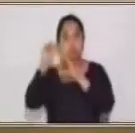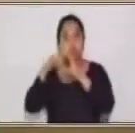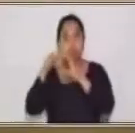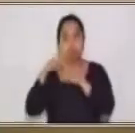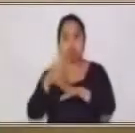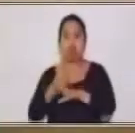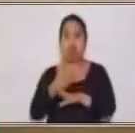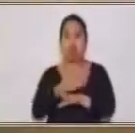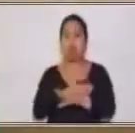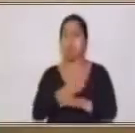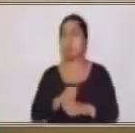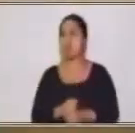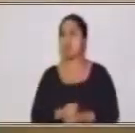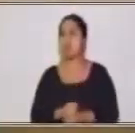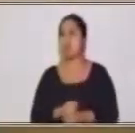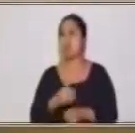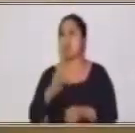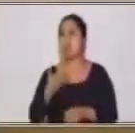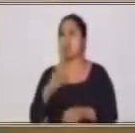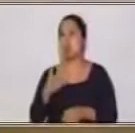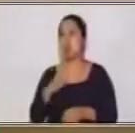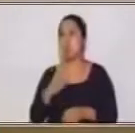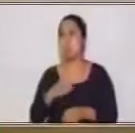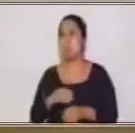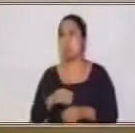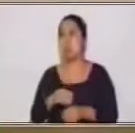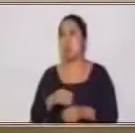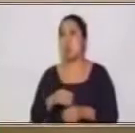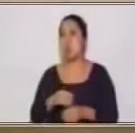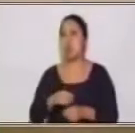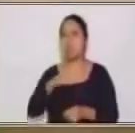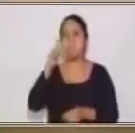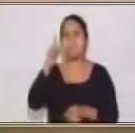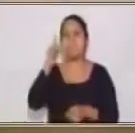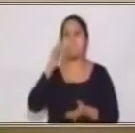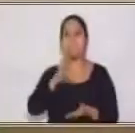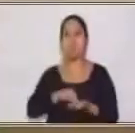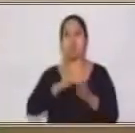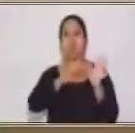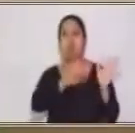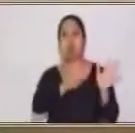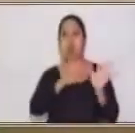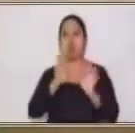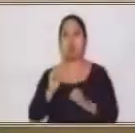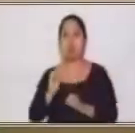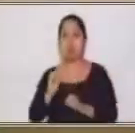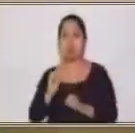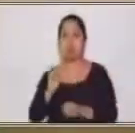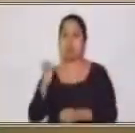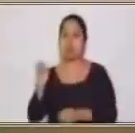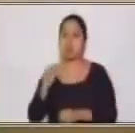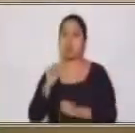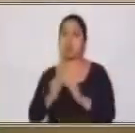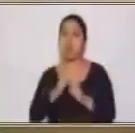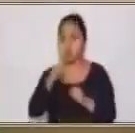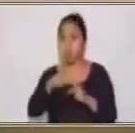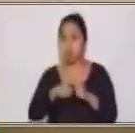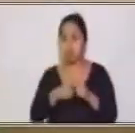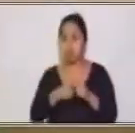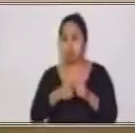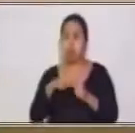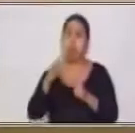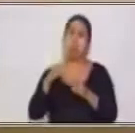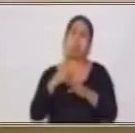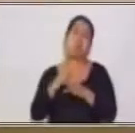un silencio por algún tipo de problemas políticos, pero después empiezan a surgir unas nuevas películas. La primera película que